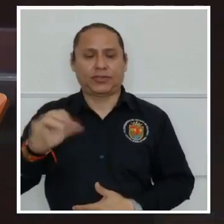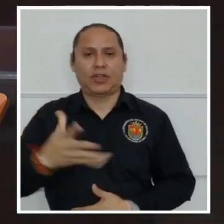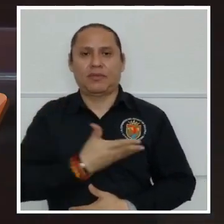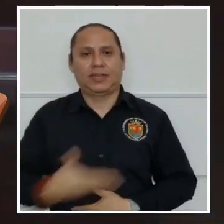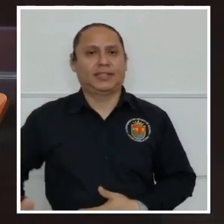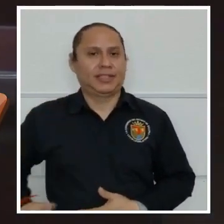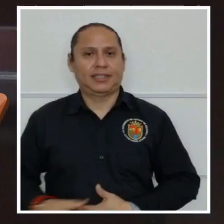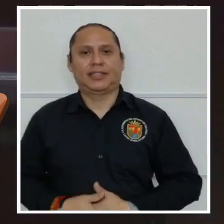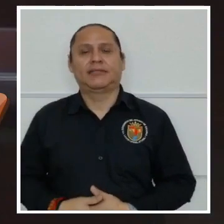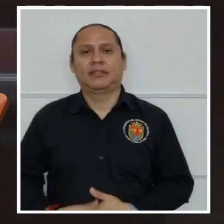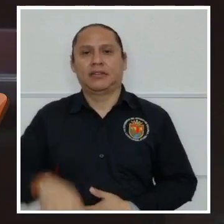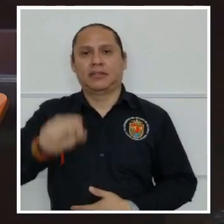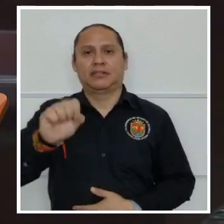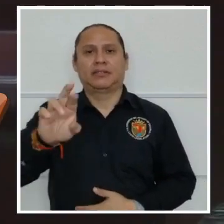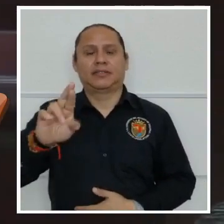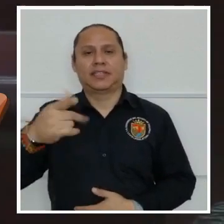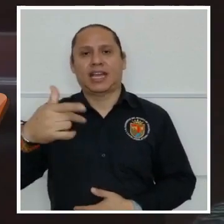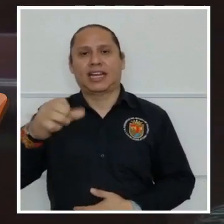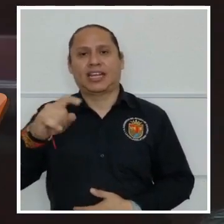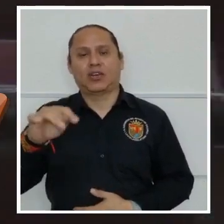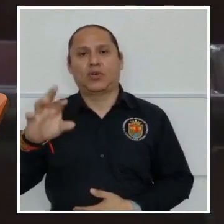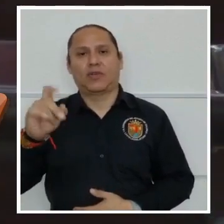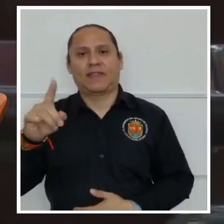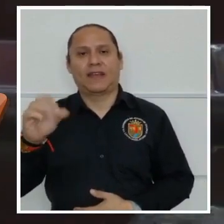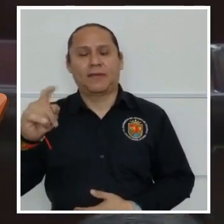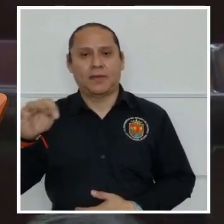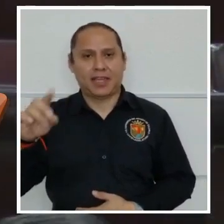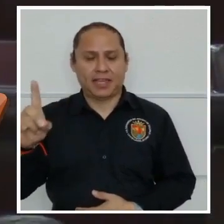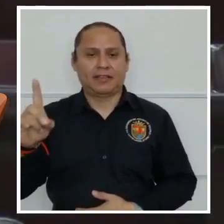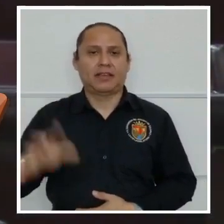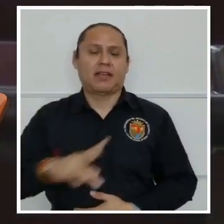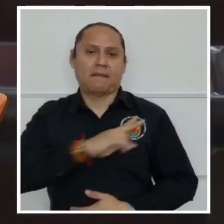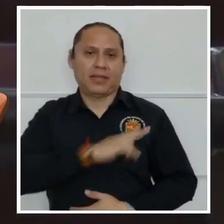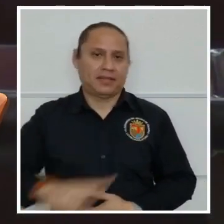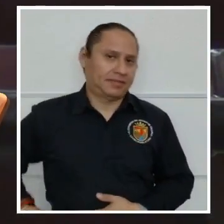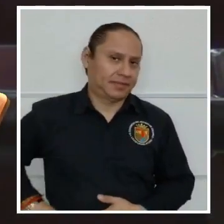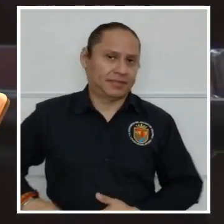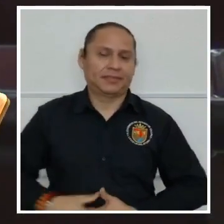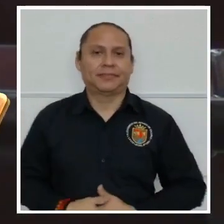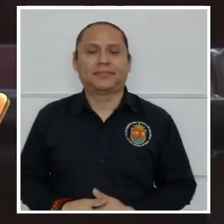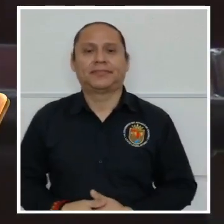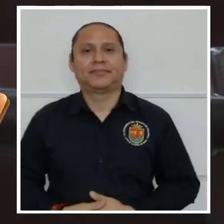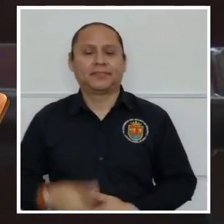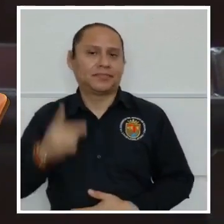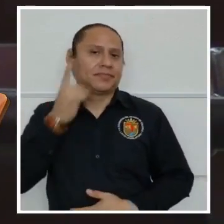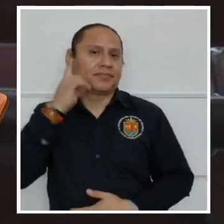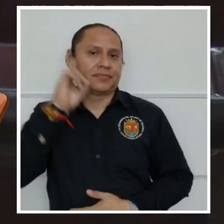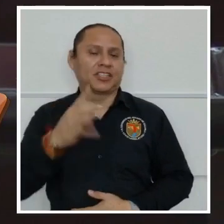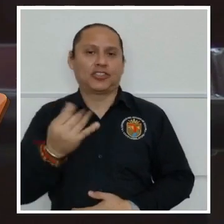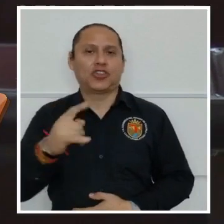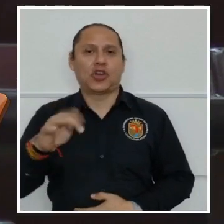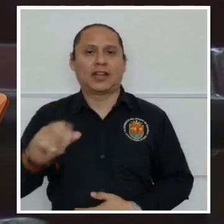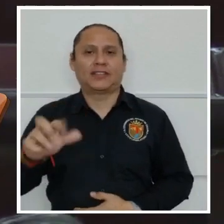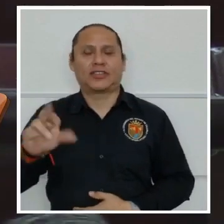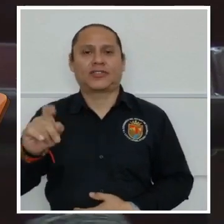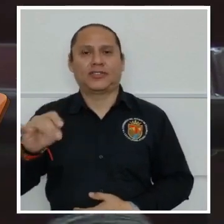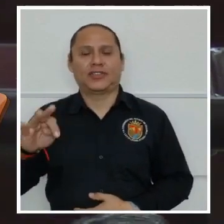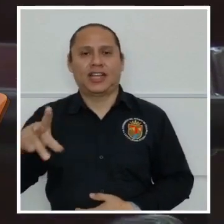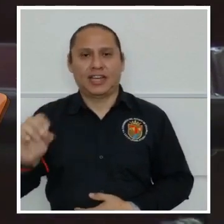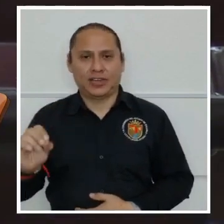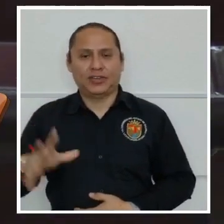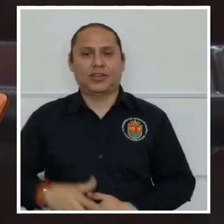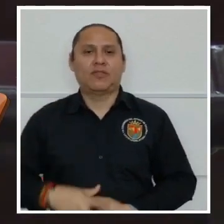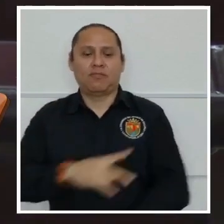Pastrana, presidente, diputado Sergio David Molina Gómez, vicepresidente, diputada Yolanda del Rosario